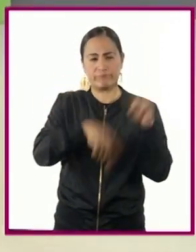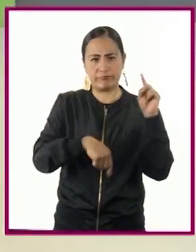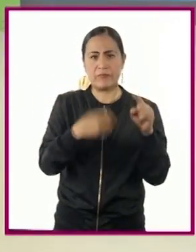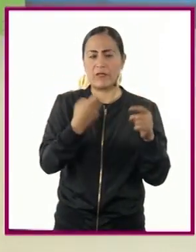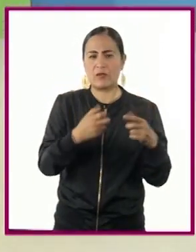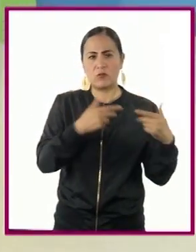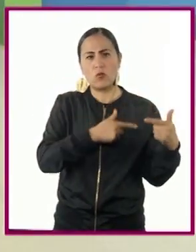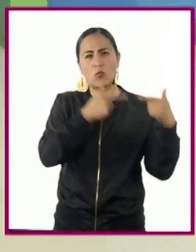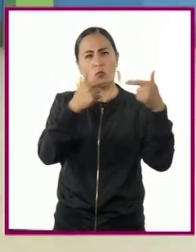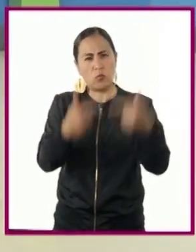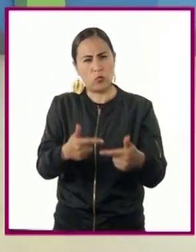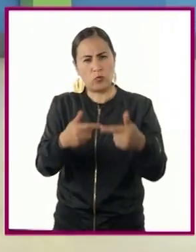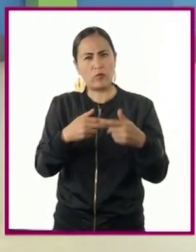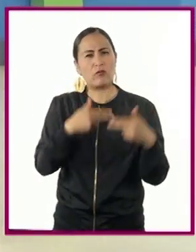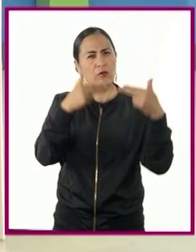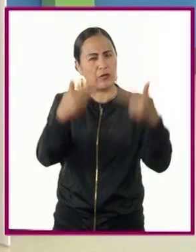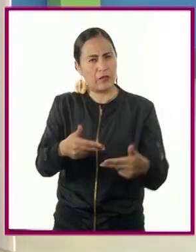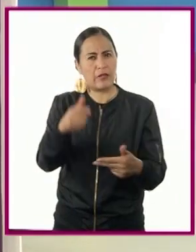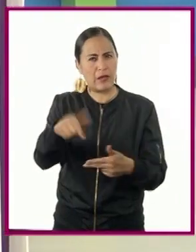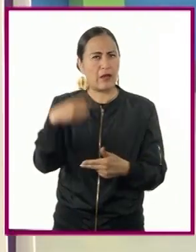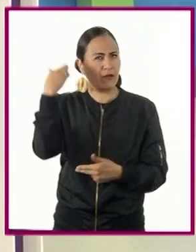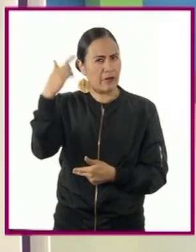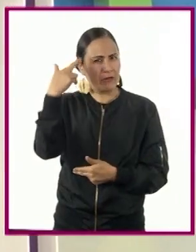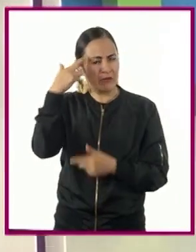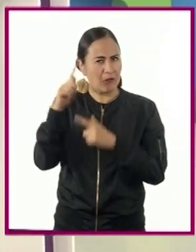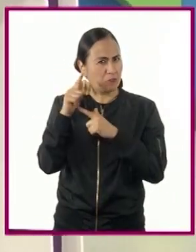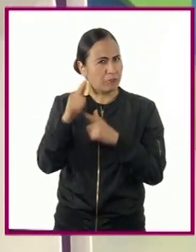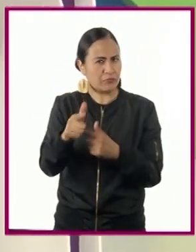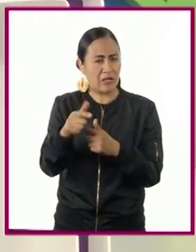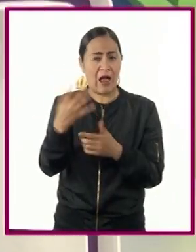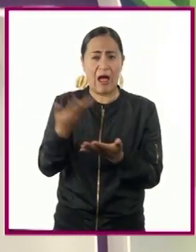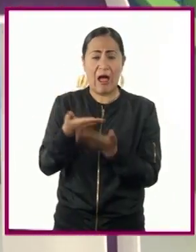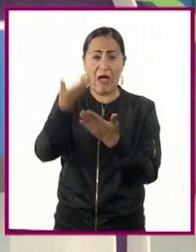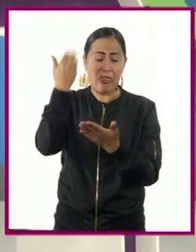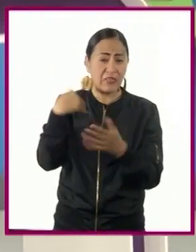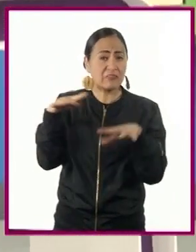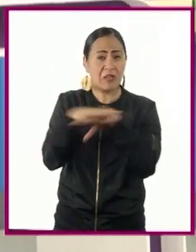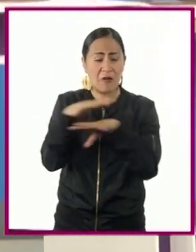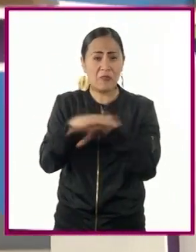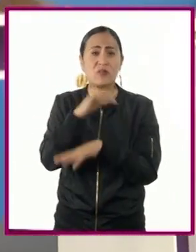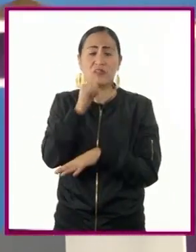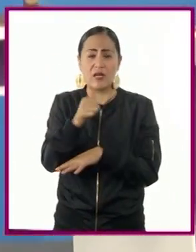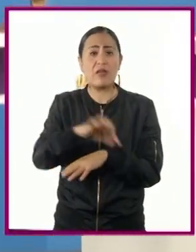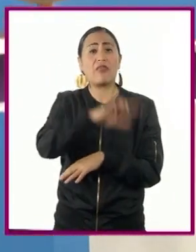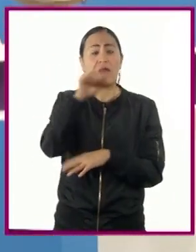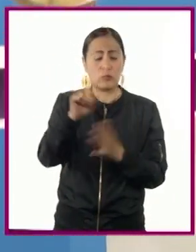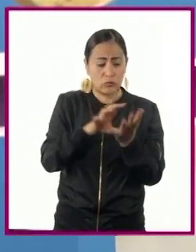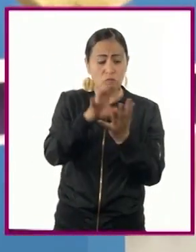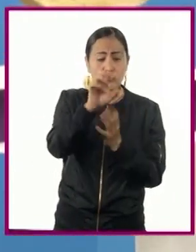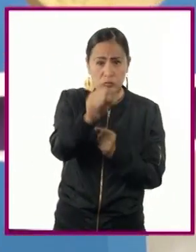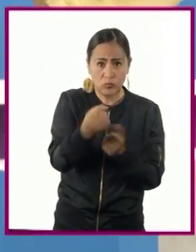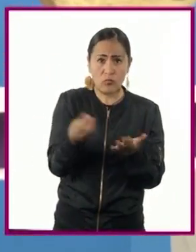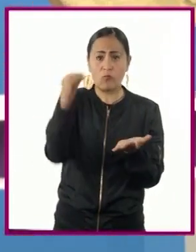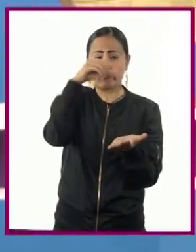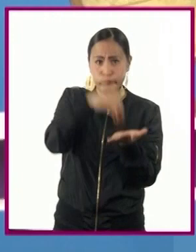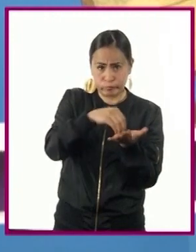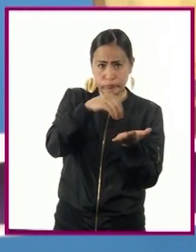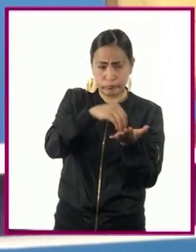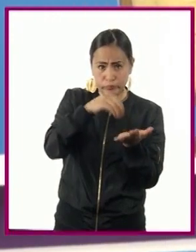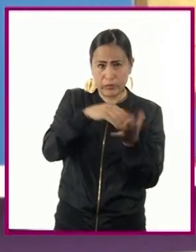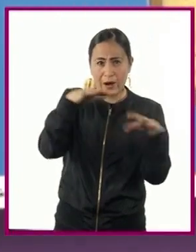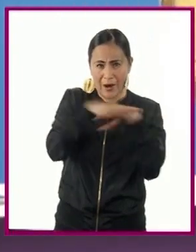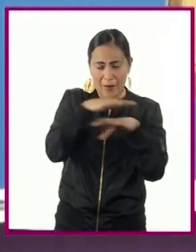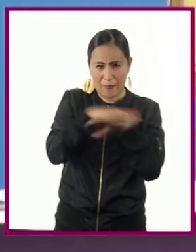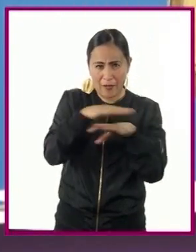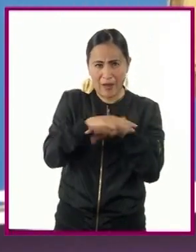periodo virreinal y había permanecido sin cambios. La Constitución, junto con las leyes de reforma, sentaron las bases en México de un